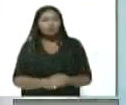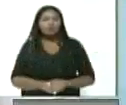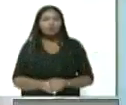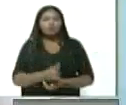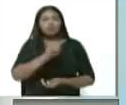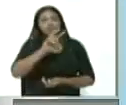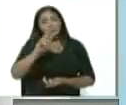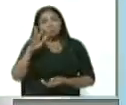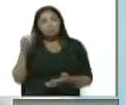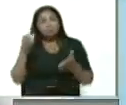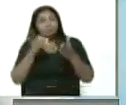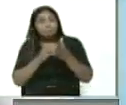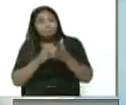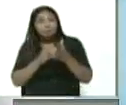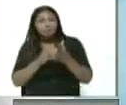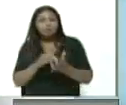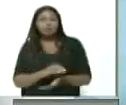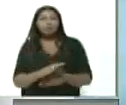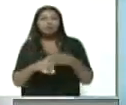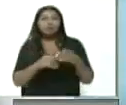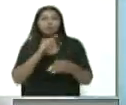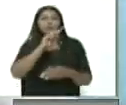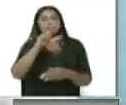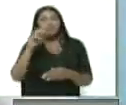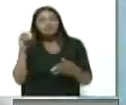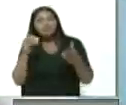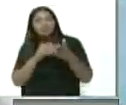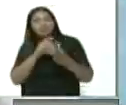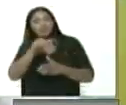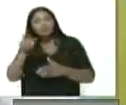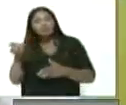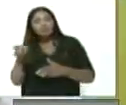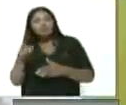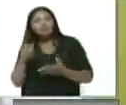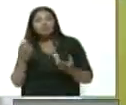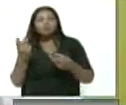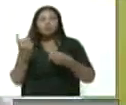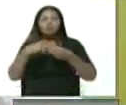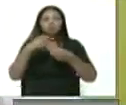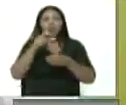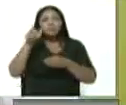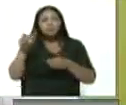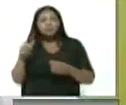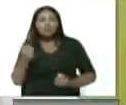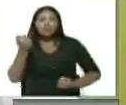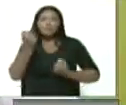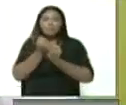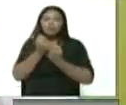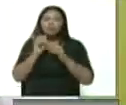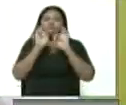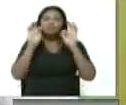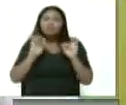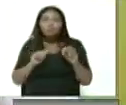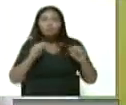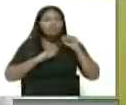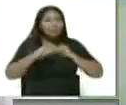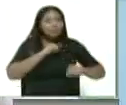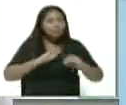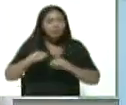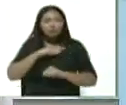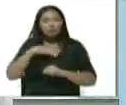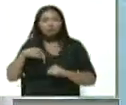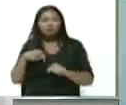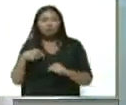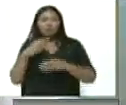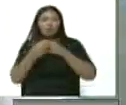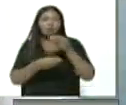125.000 casi 130.000 personas incluyendo todo el personal de apoyo de tal manera que el despliegue que nosotros